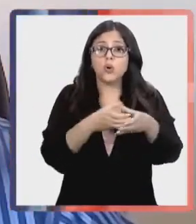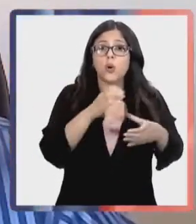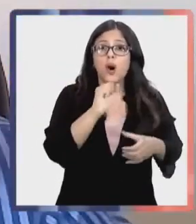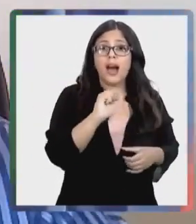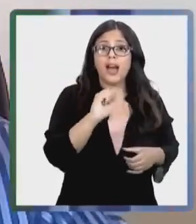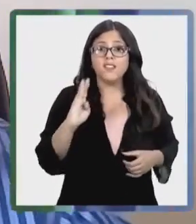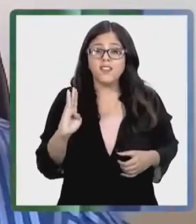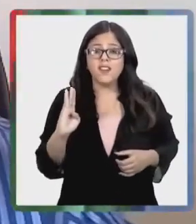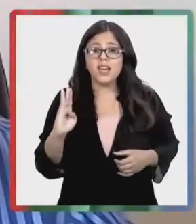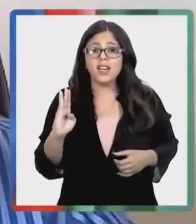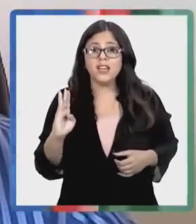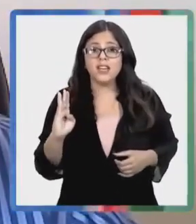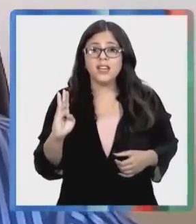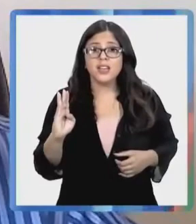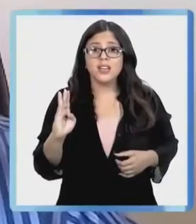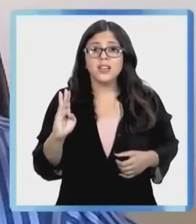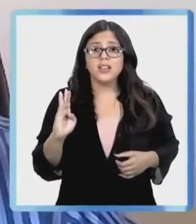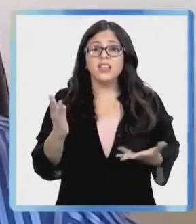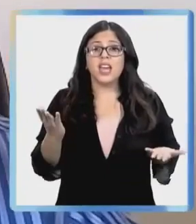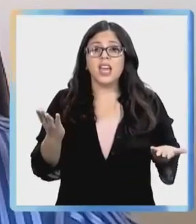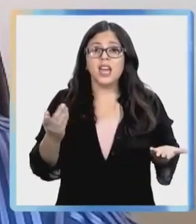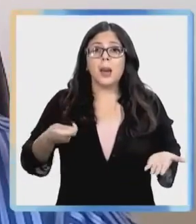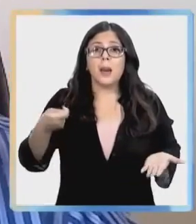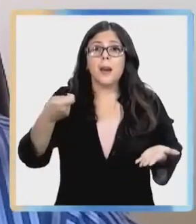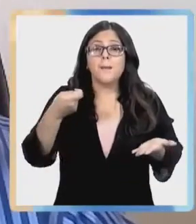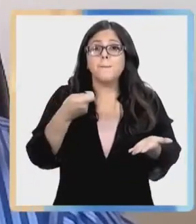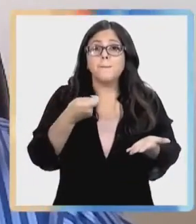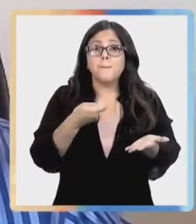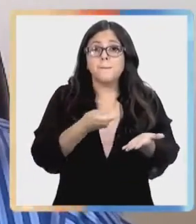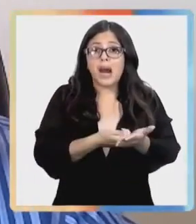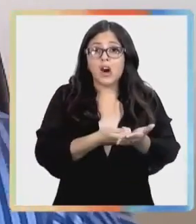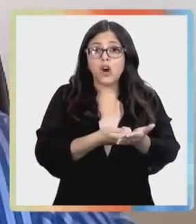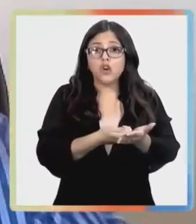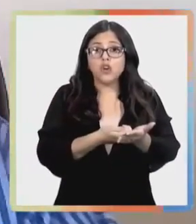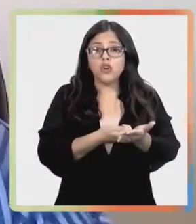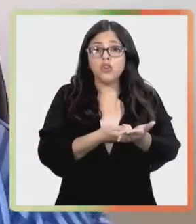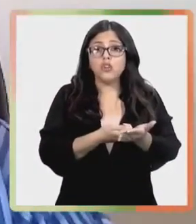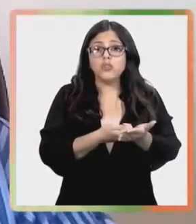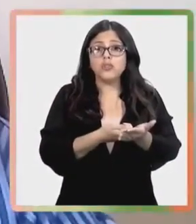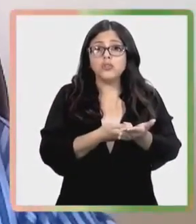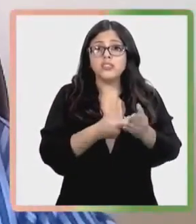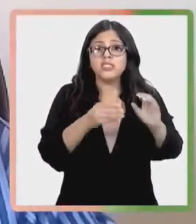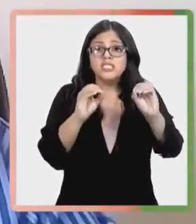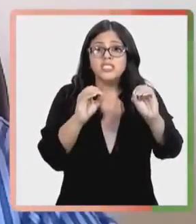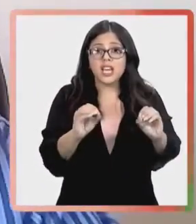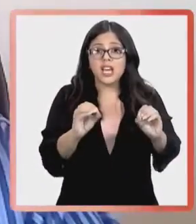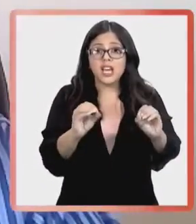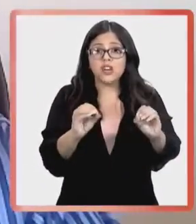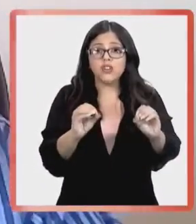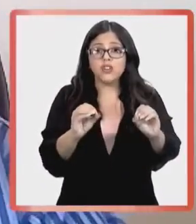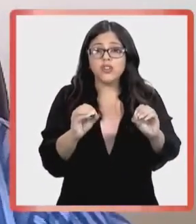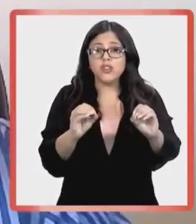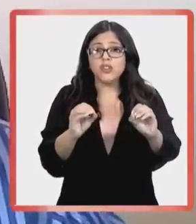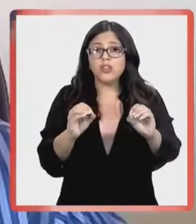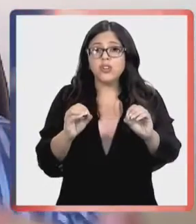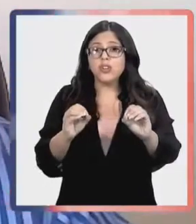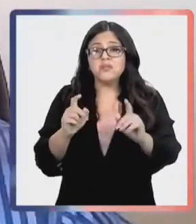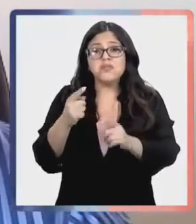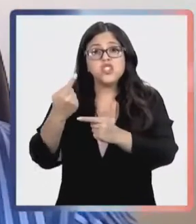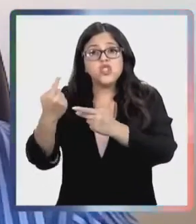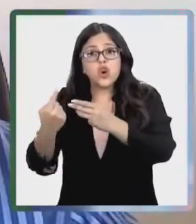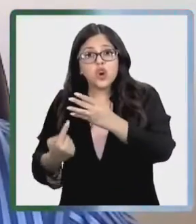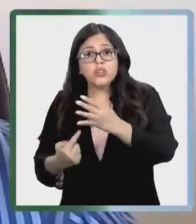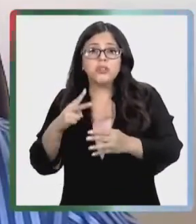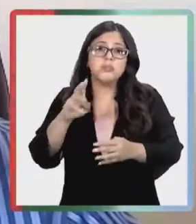A y B da cobertura 100%, copago cero. En los grupos C y D da el 10 o el 20%. O sea, nunca,